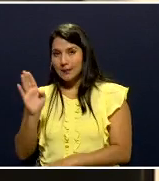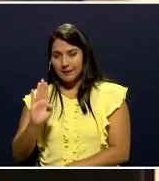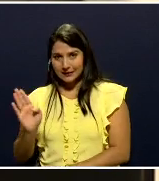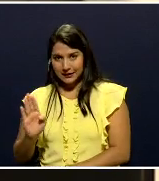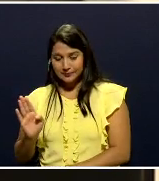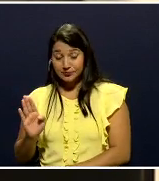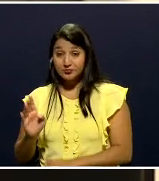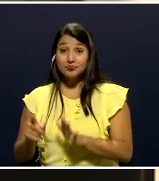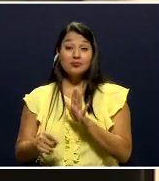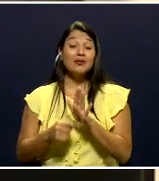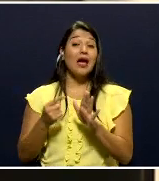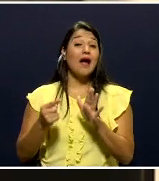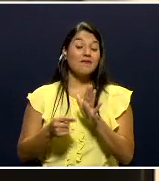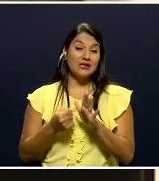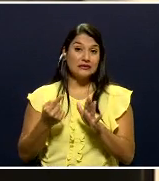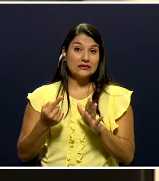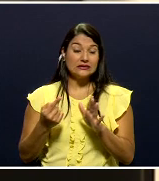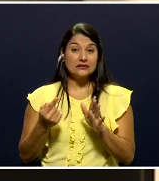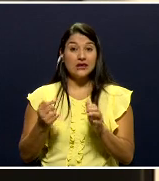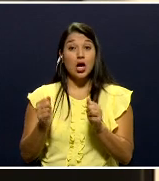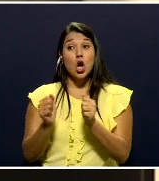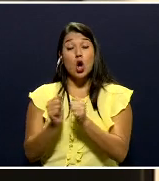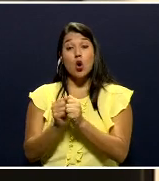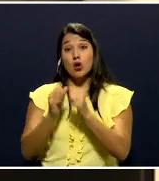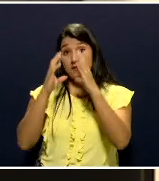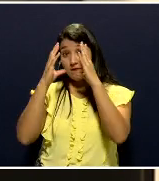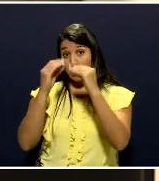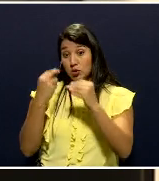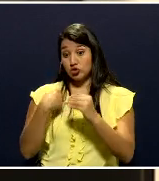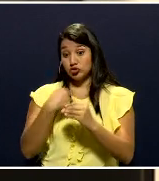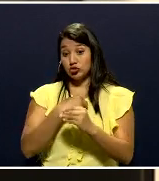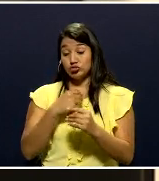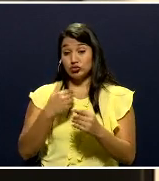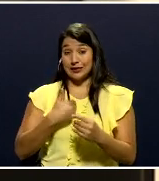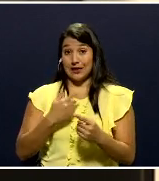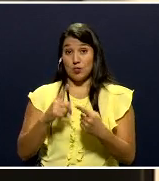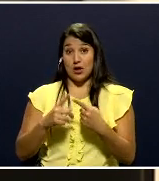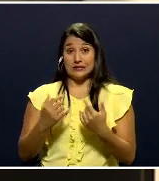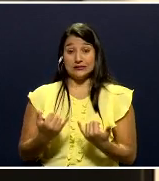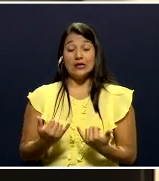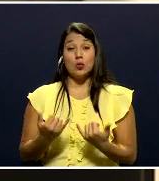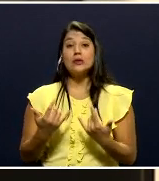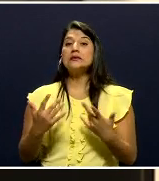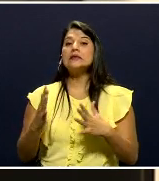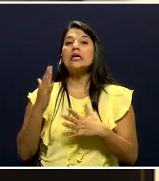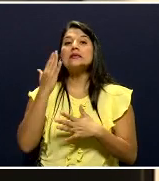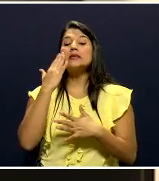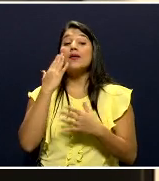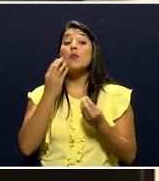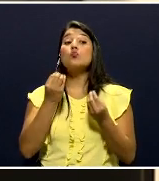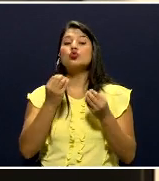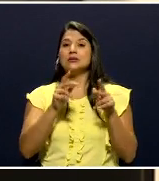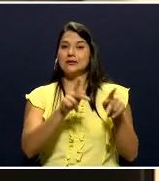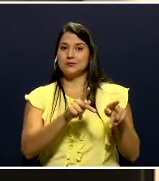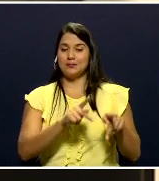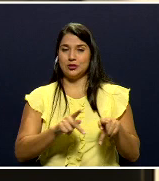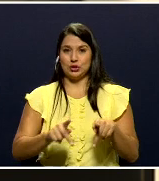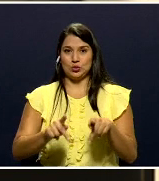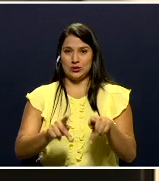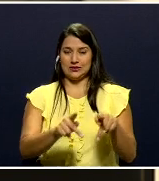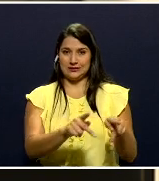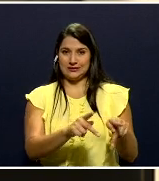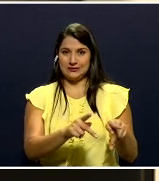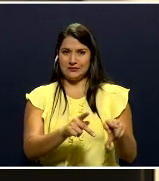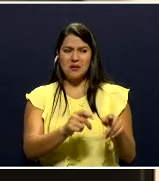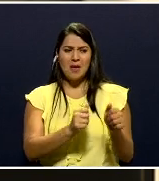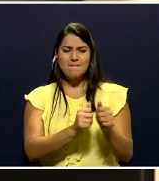En algunos casos, bueno, con la información que tenemos nosotros en estos momentos, se sabe que buena parte de los pacientes,